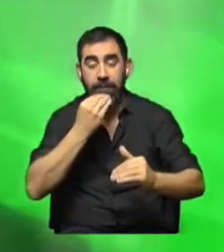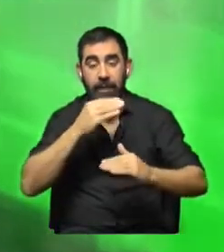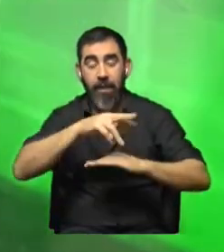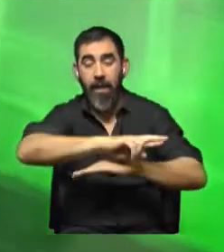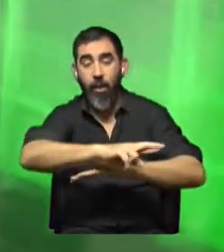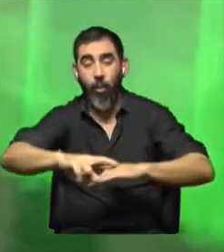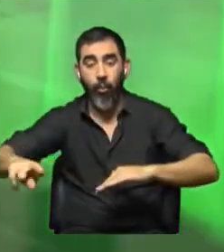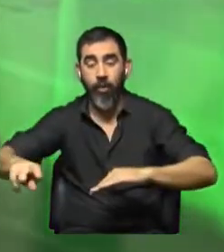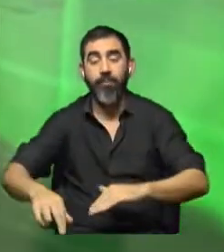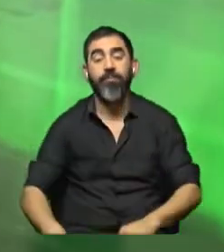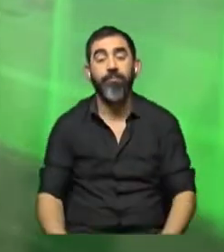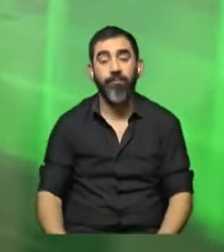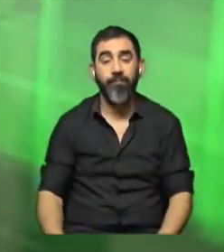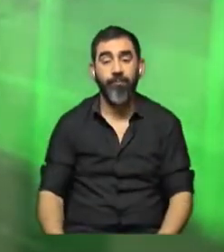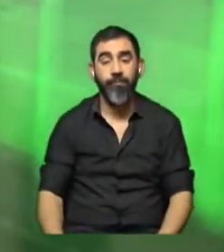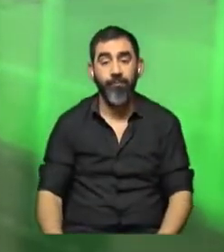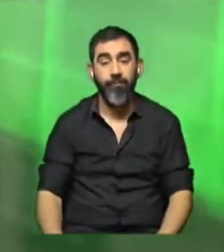carretera.